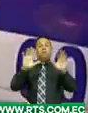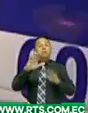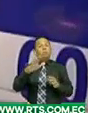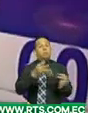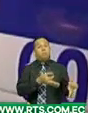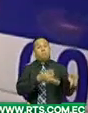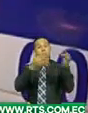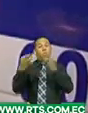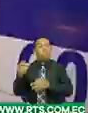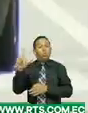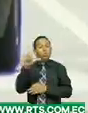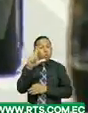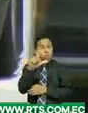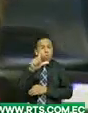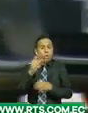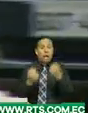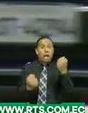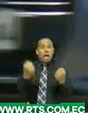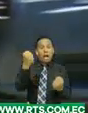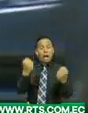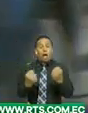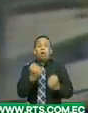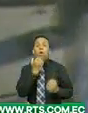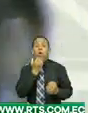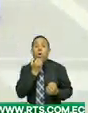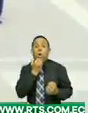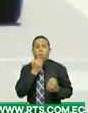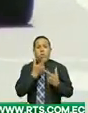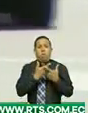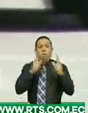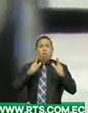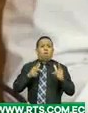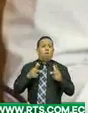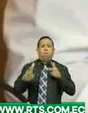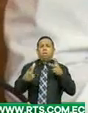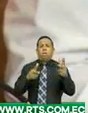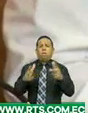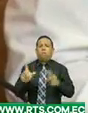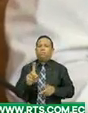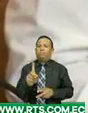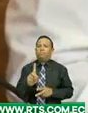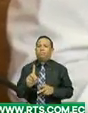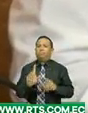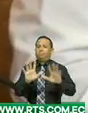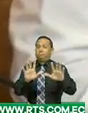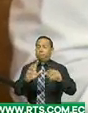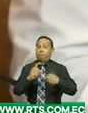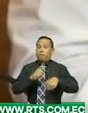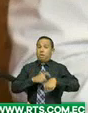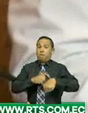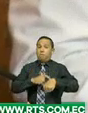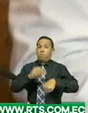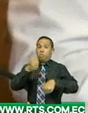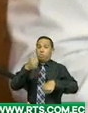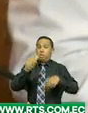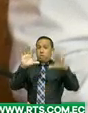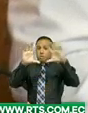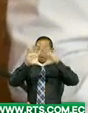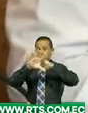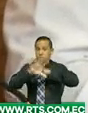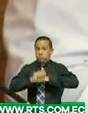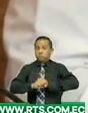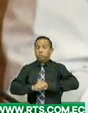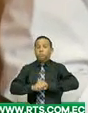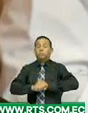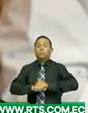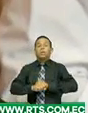cientos de miles de vehículos no podrán circular de manera abierta. Se aplicará desde las 10 de la noche, solo